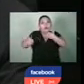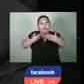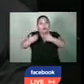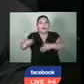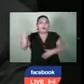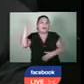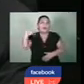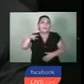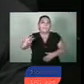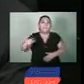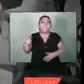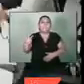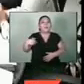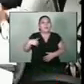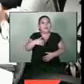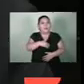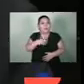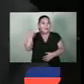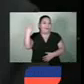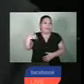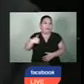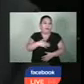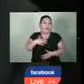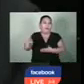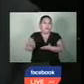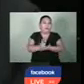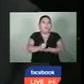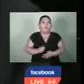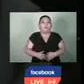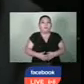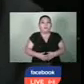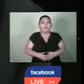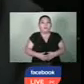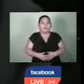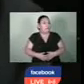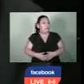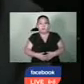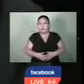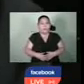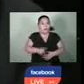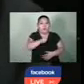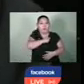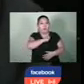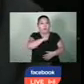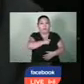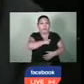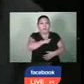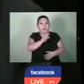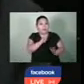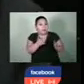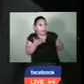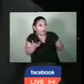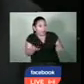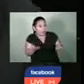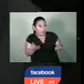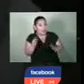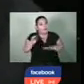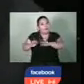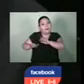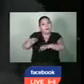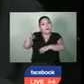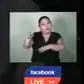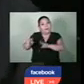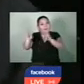el exministro de Hacienda de turno. No era competencia, diputada Santos, de la Secretaría